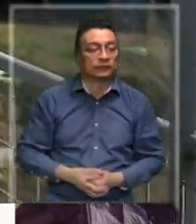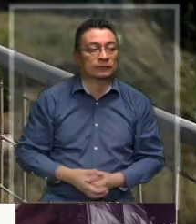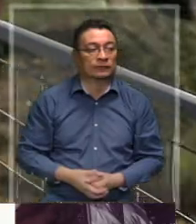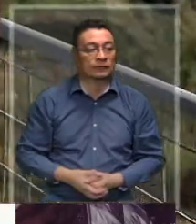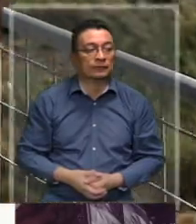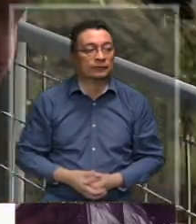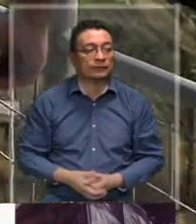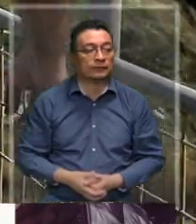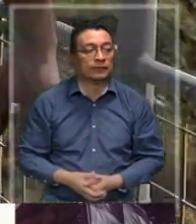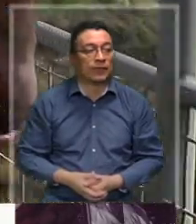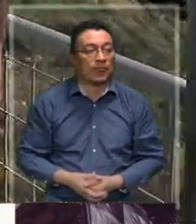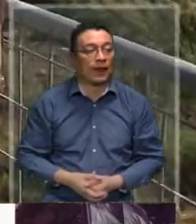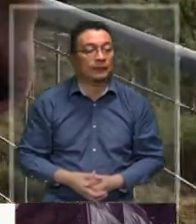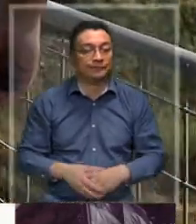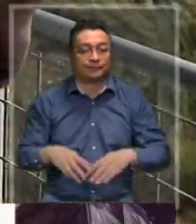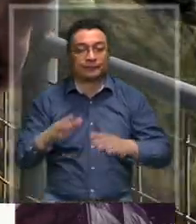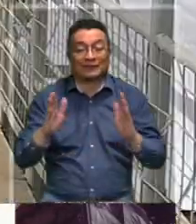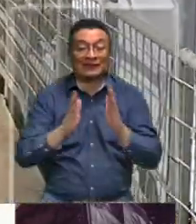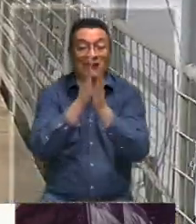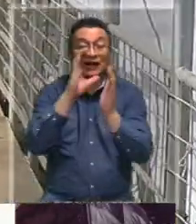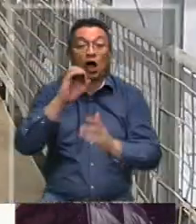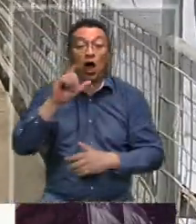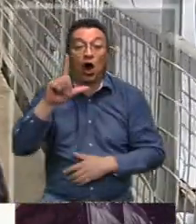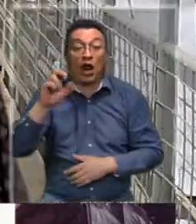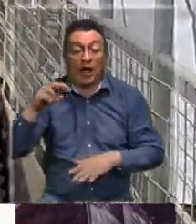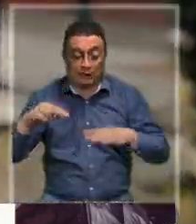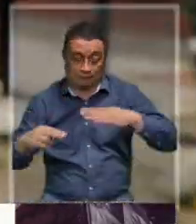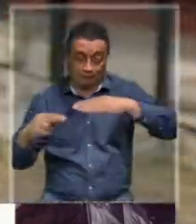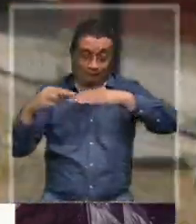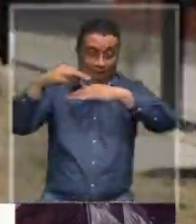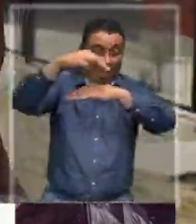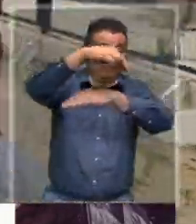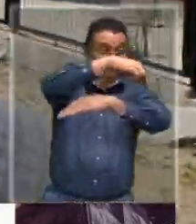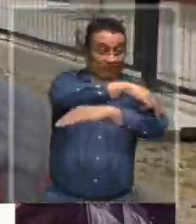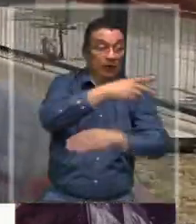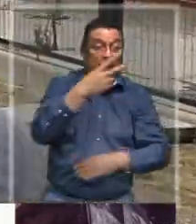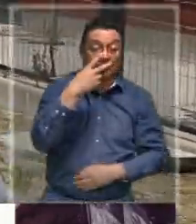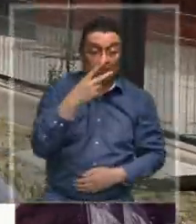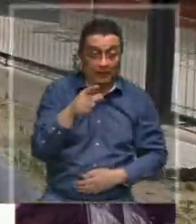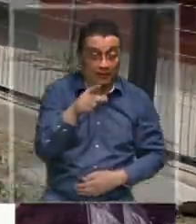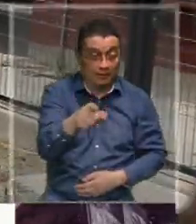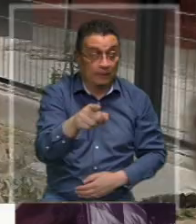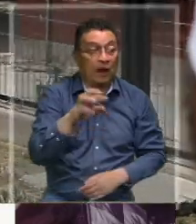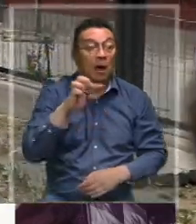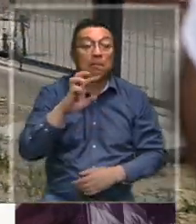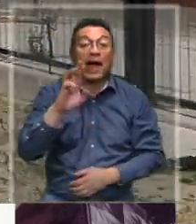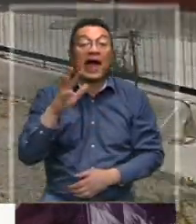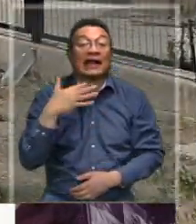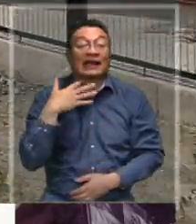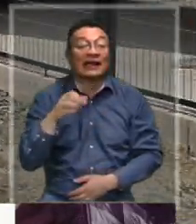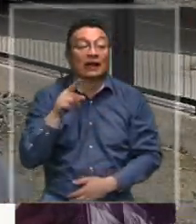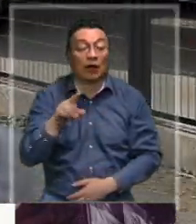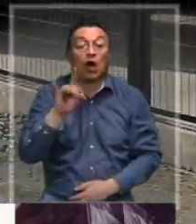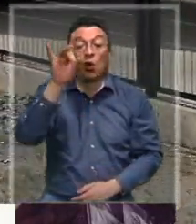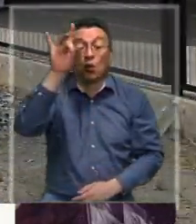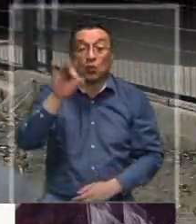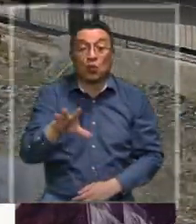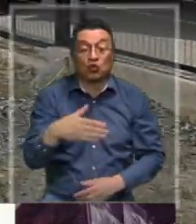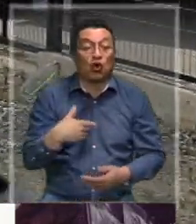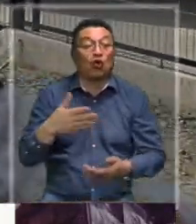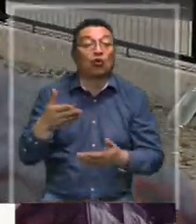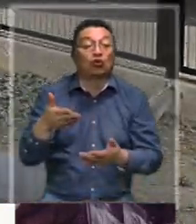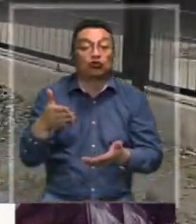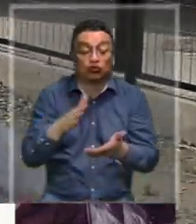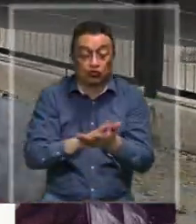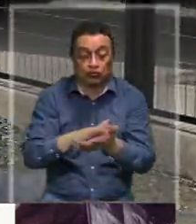¿Sí? Al cruzar Santa Olga, Mónica nos muestra este lugar. Este parque lleva el nombre de la única víctima que apareció